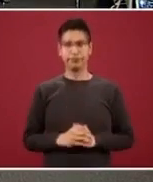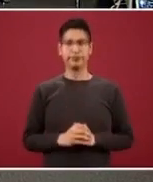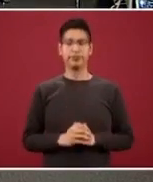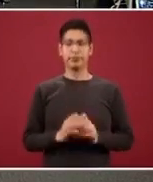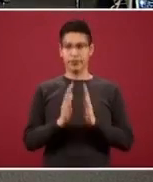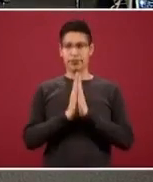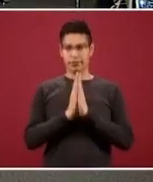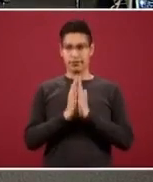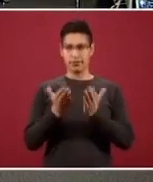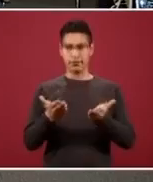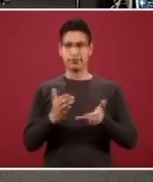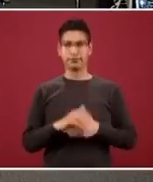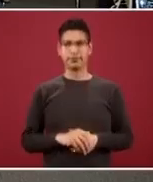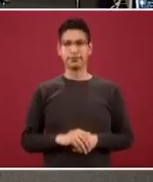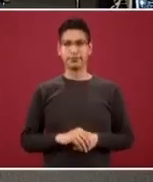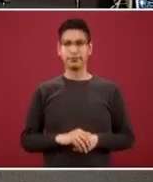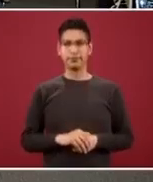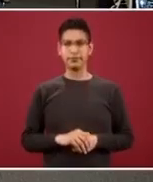Por favor,